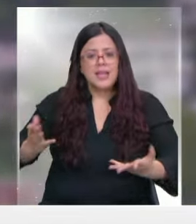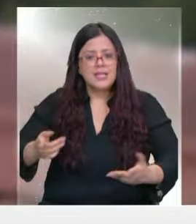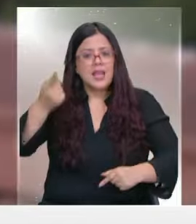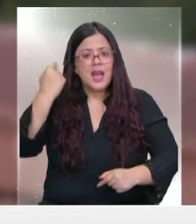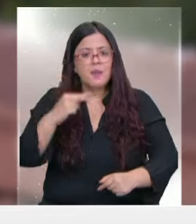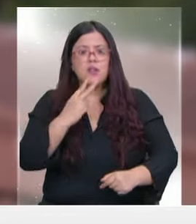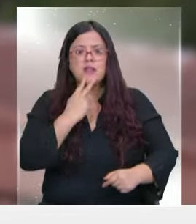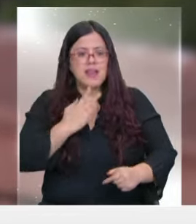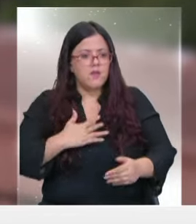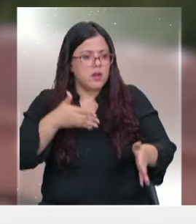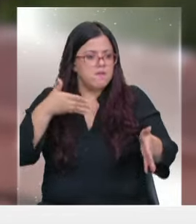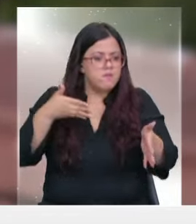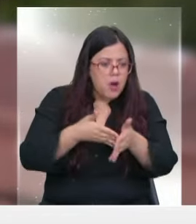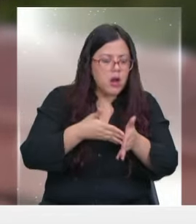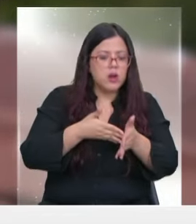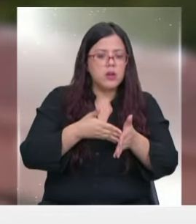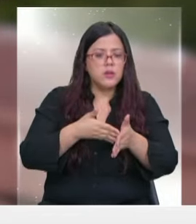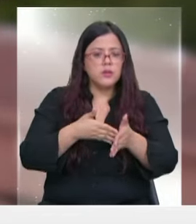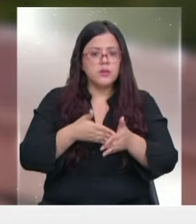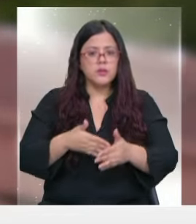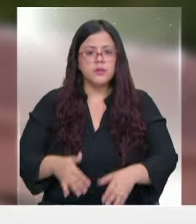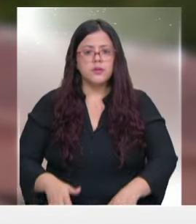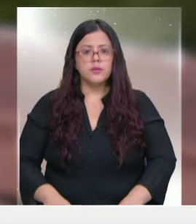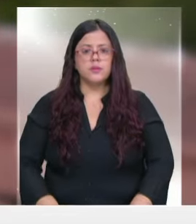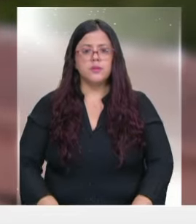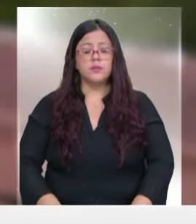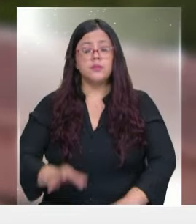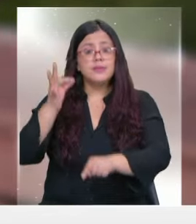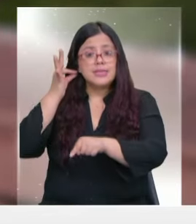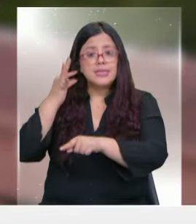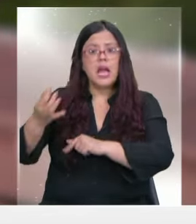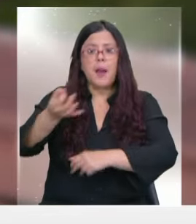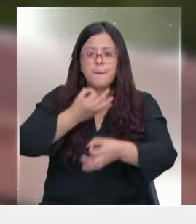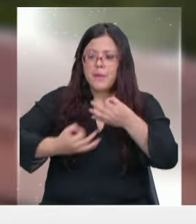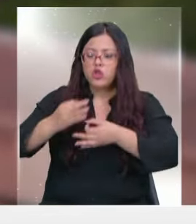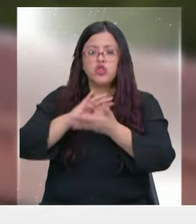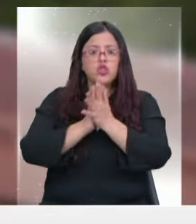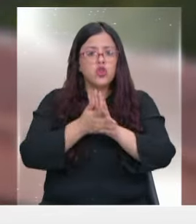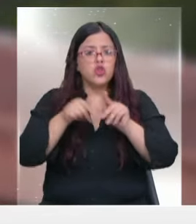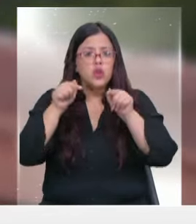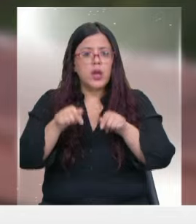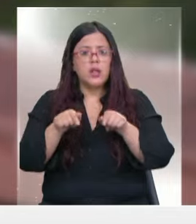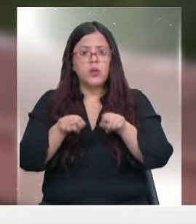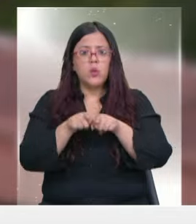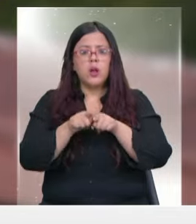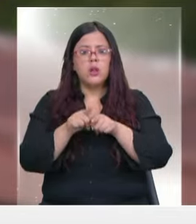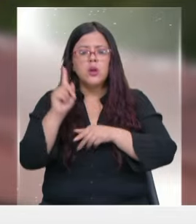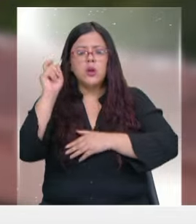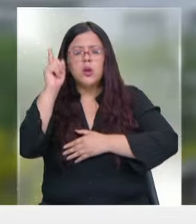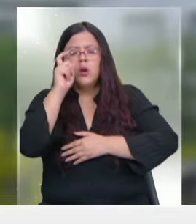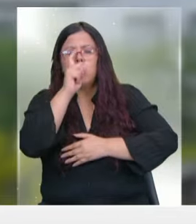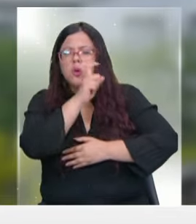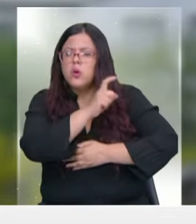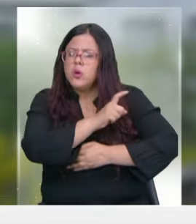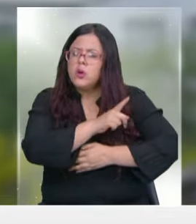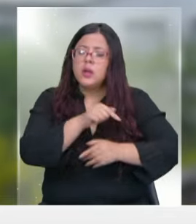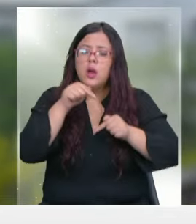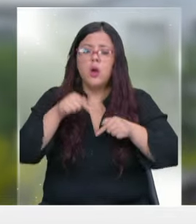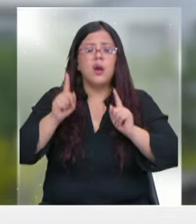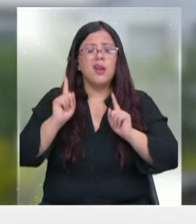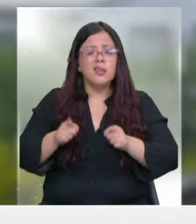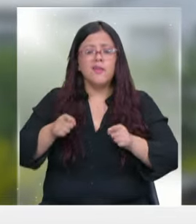la vida se nos truncó a nosotros. Ella me contó todo, esto estalló. Esto explotó y ahora hay que dejar